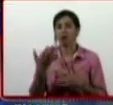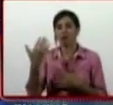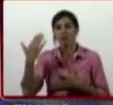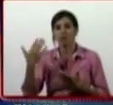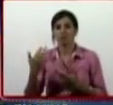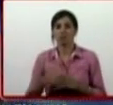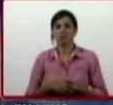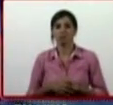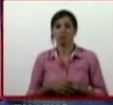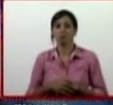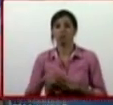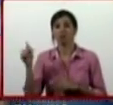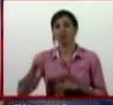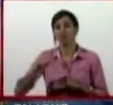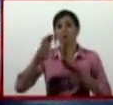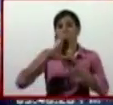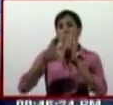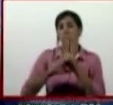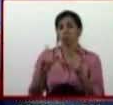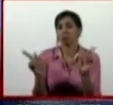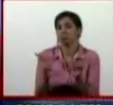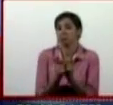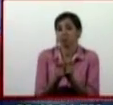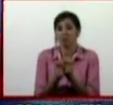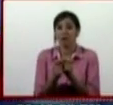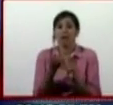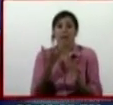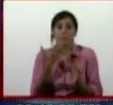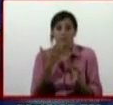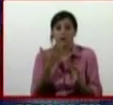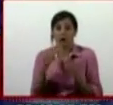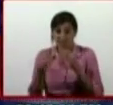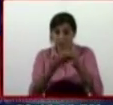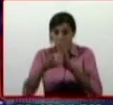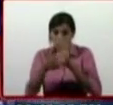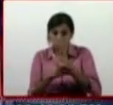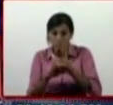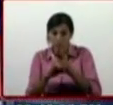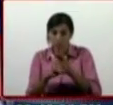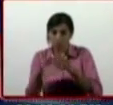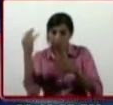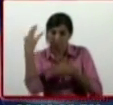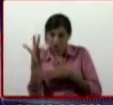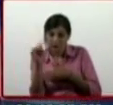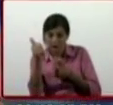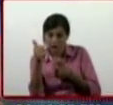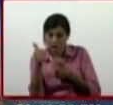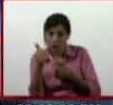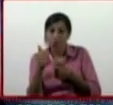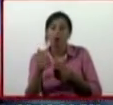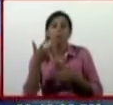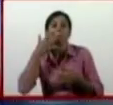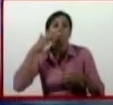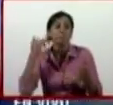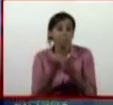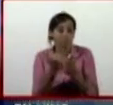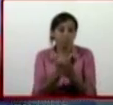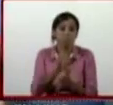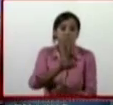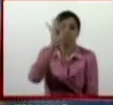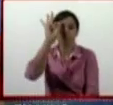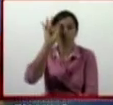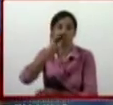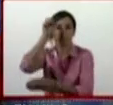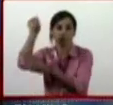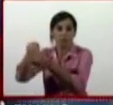venían a hacer un curso. A ver, y si quedaban, era entonces que, bueno, a ver si optaban para estudiar en la UNESPO, en la UCLA o en la UPEL.